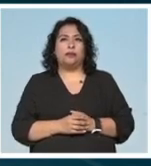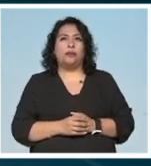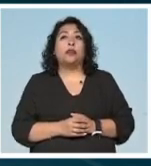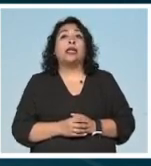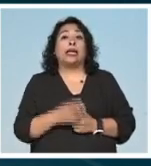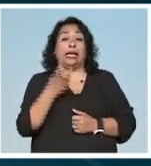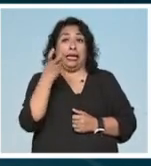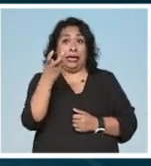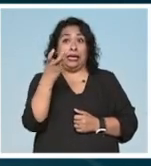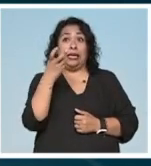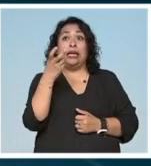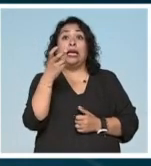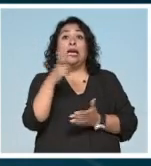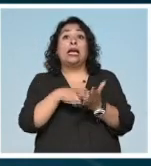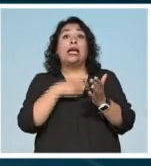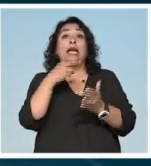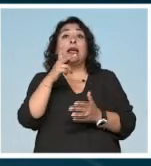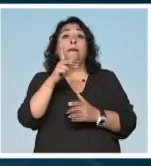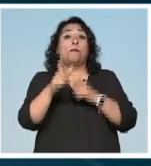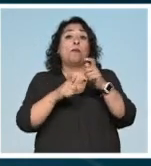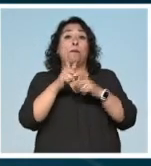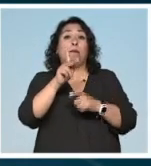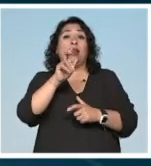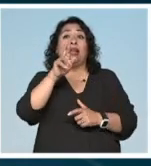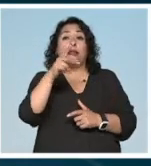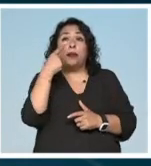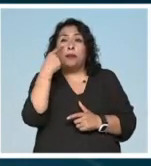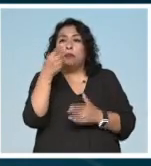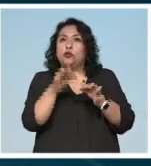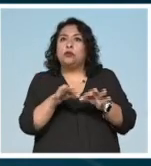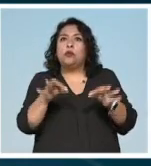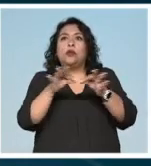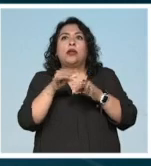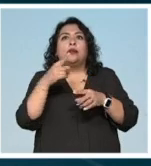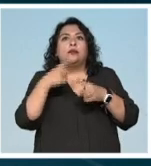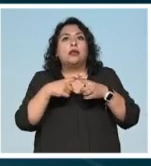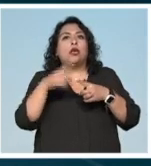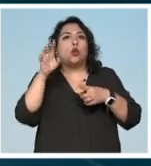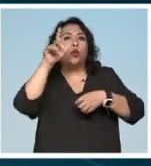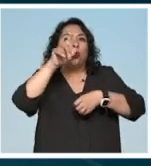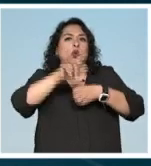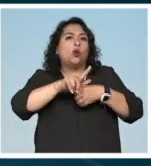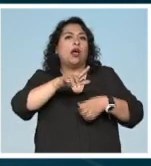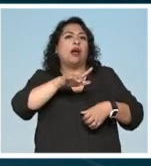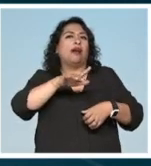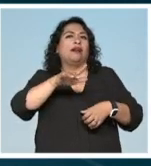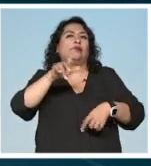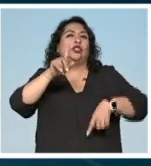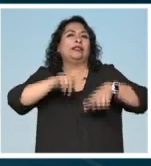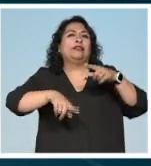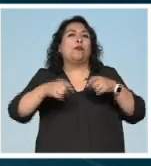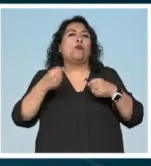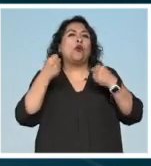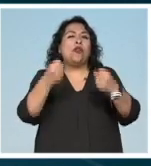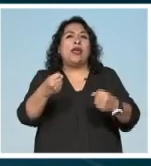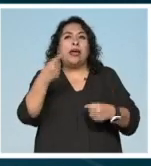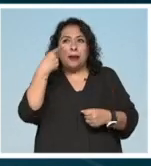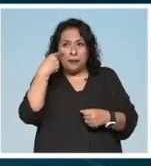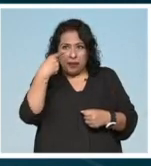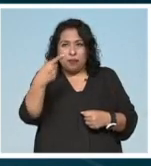En esta obra editada por Planeta, se muestra la importancia que han tenido los movimientos culturales ajenos al poder y que han